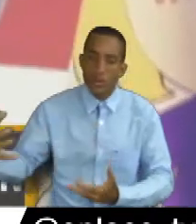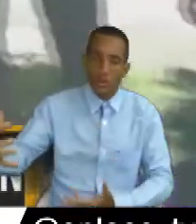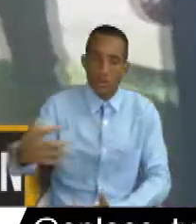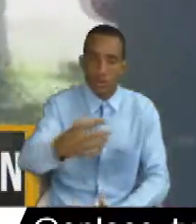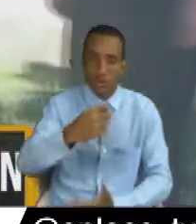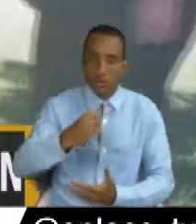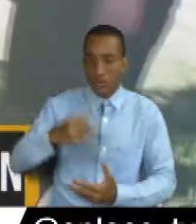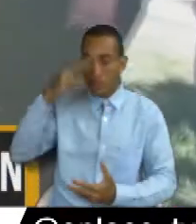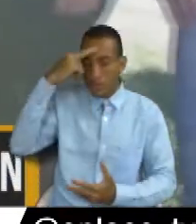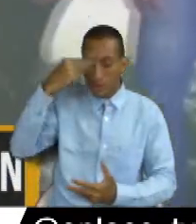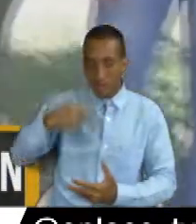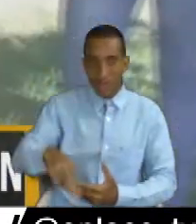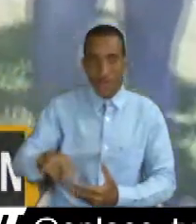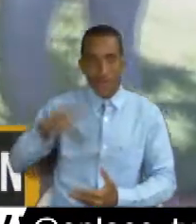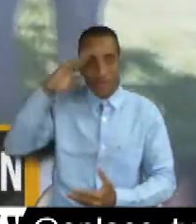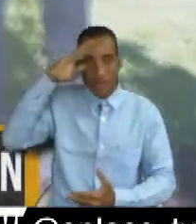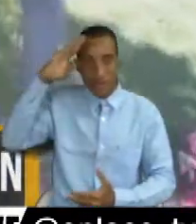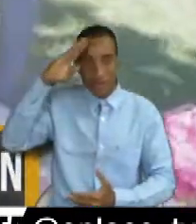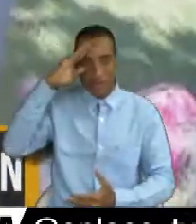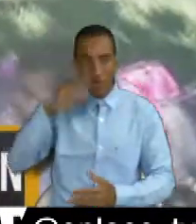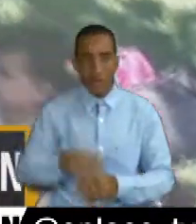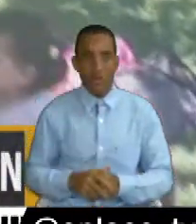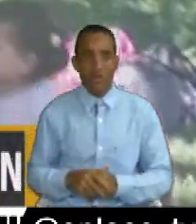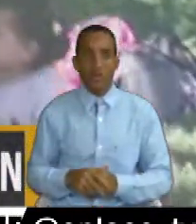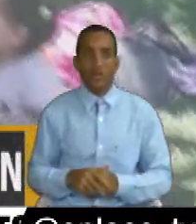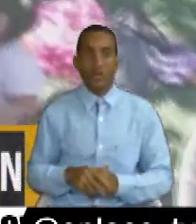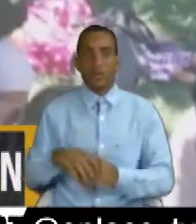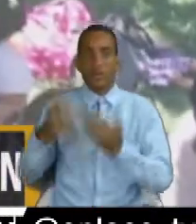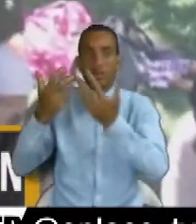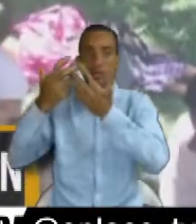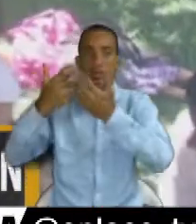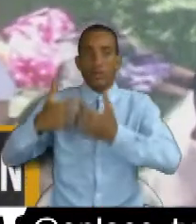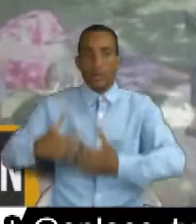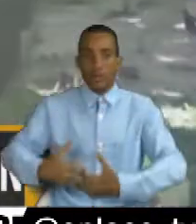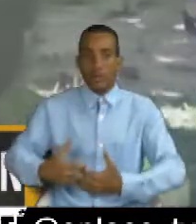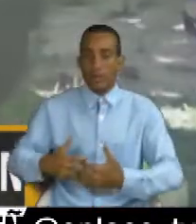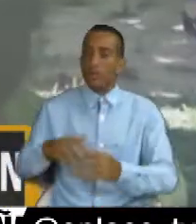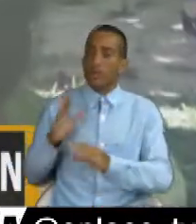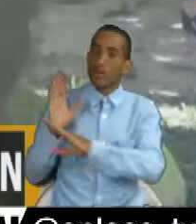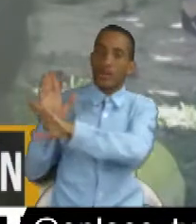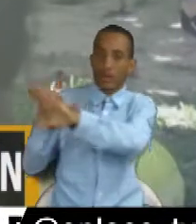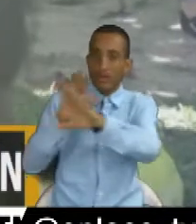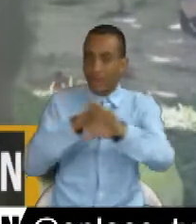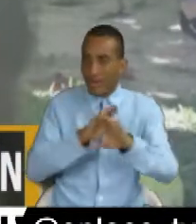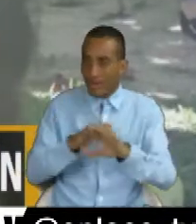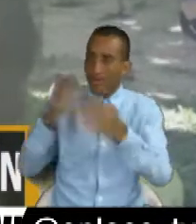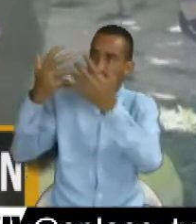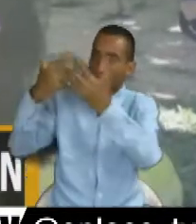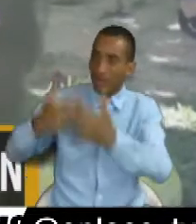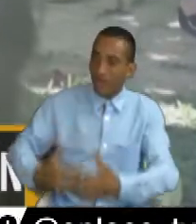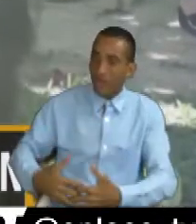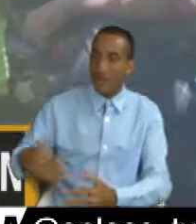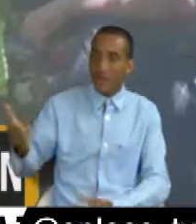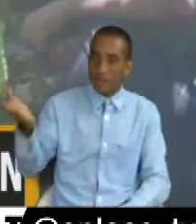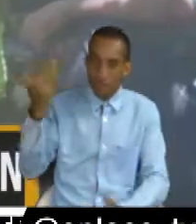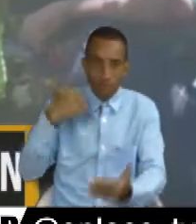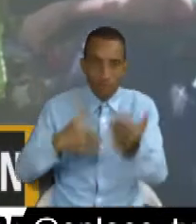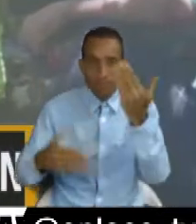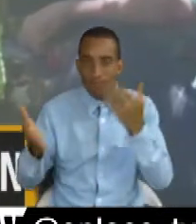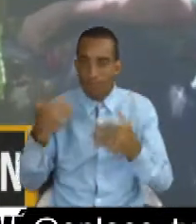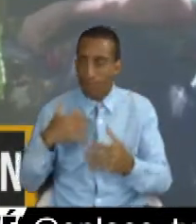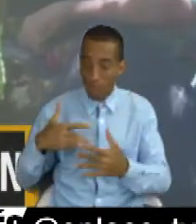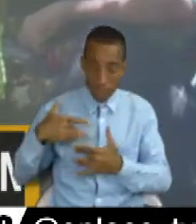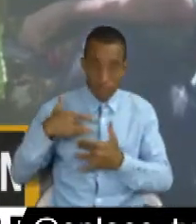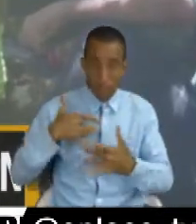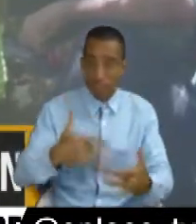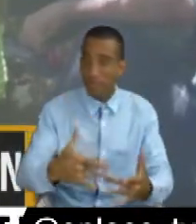de los policías. Entonces con los empresarios que nosotros llamamos para que nos hagan sus aportes, con esta gran donación